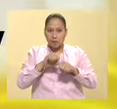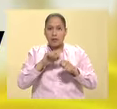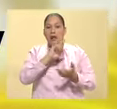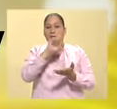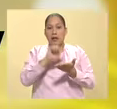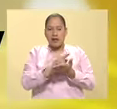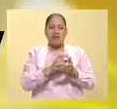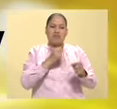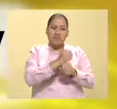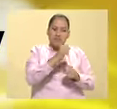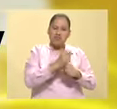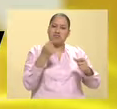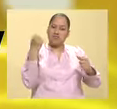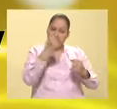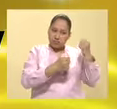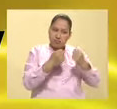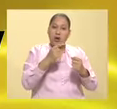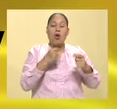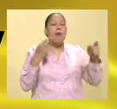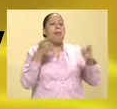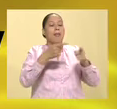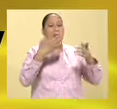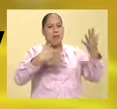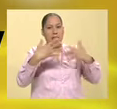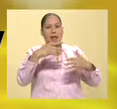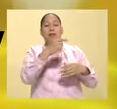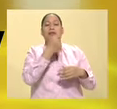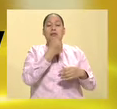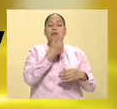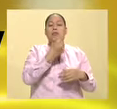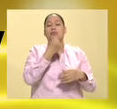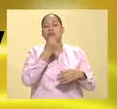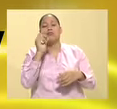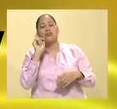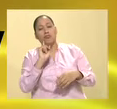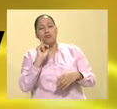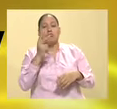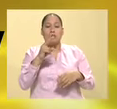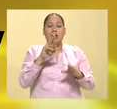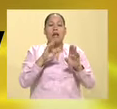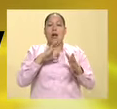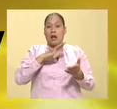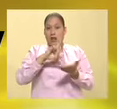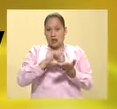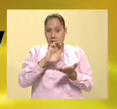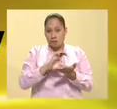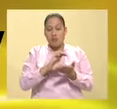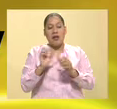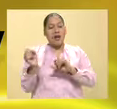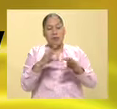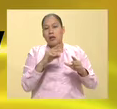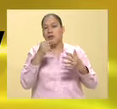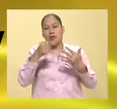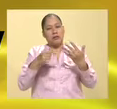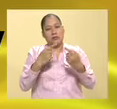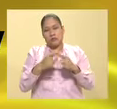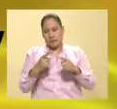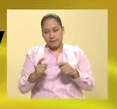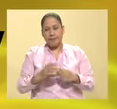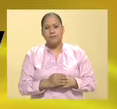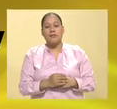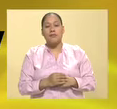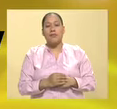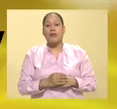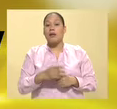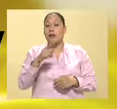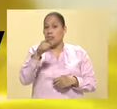ley, maltrato físico, maltrato psicoemocional, niño o niña con discapacidad, abandono, etcétera, etcétera.